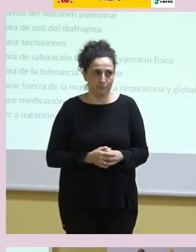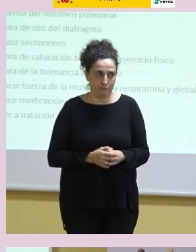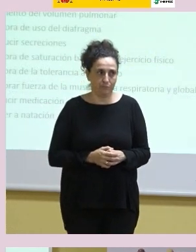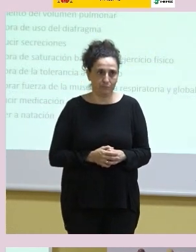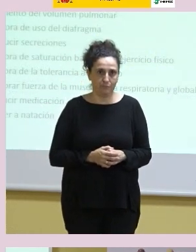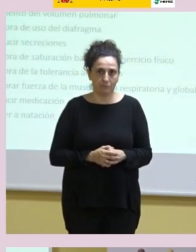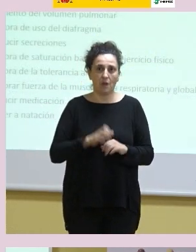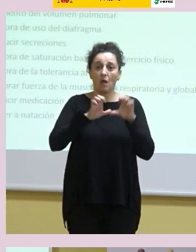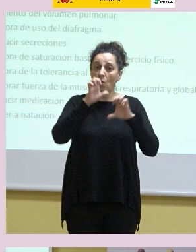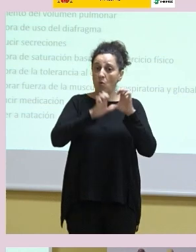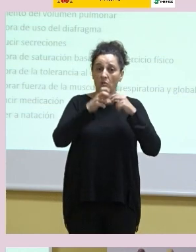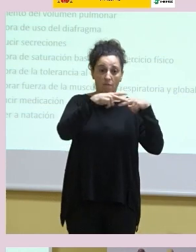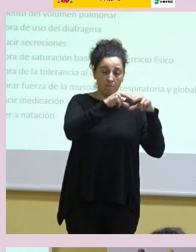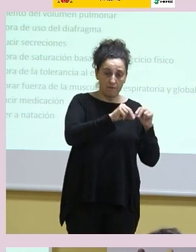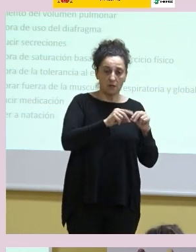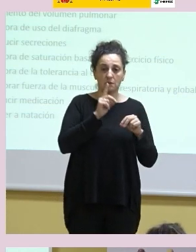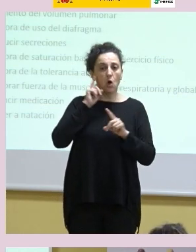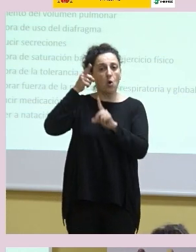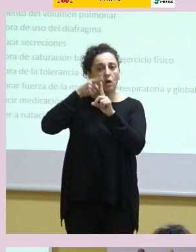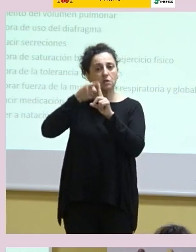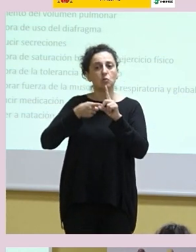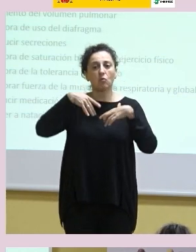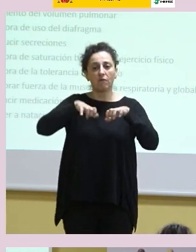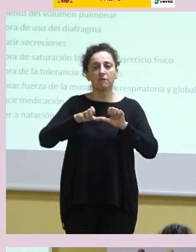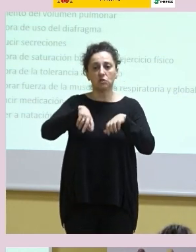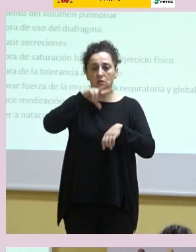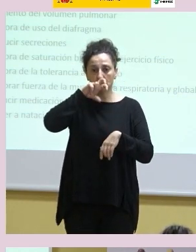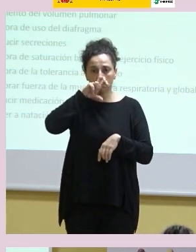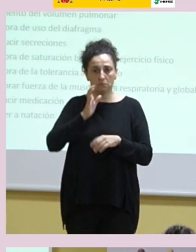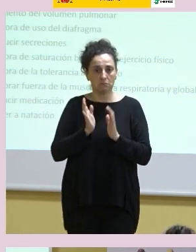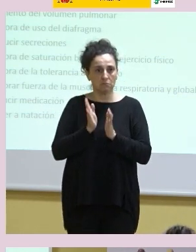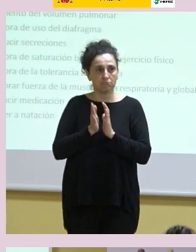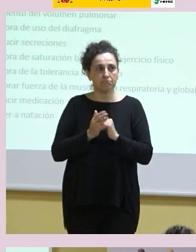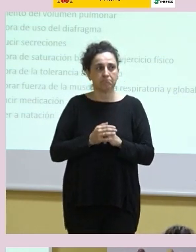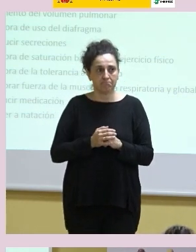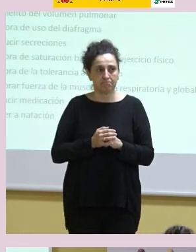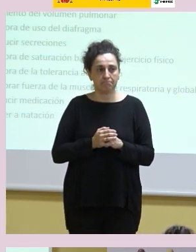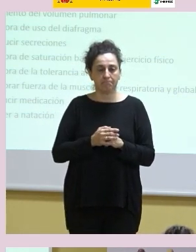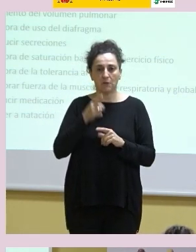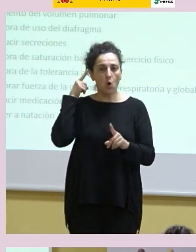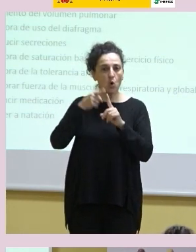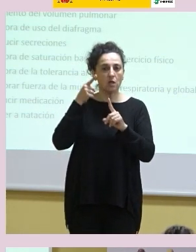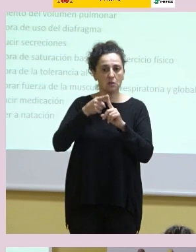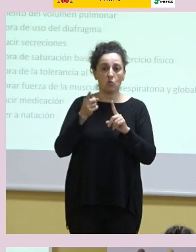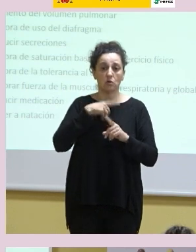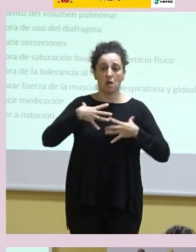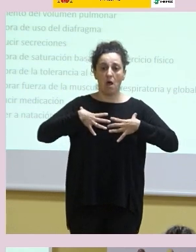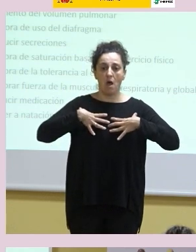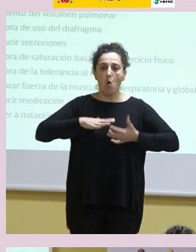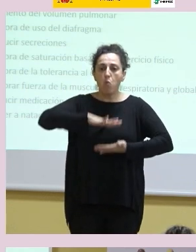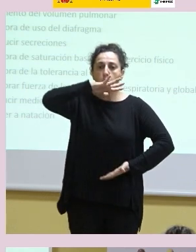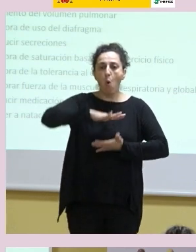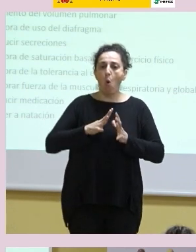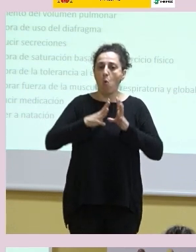Después de toda esta evaluación, como objetivos de fisioterapia respiratoria, en primer lugar me planteo aumentar el volumen pulmonar. Recordamos que